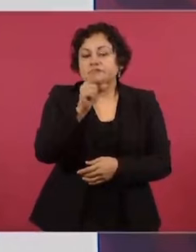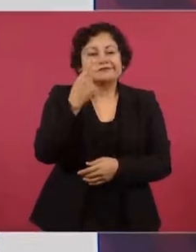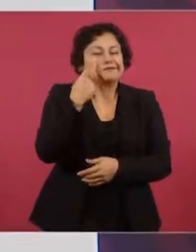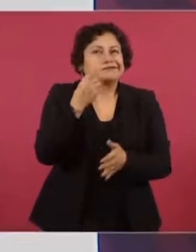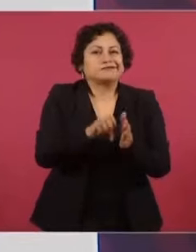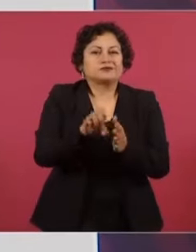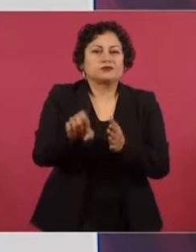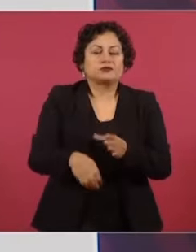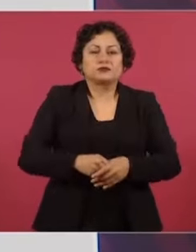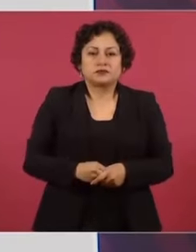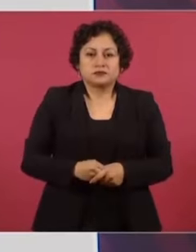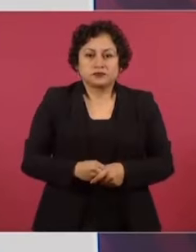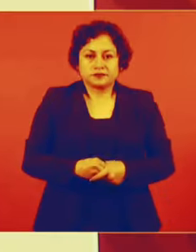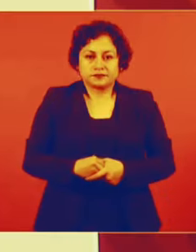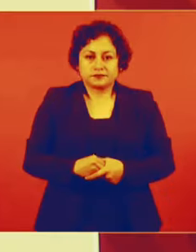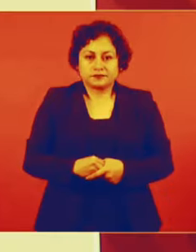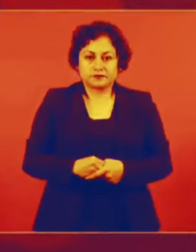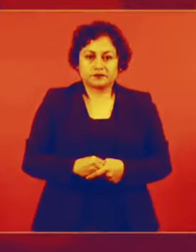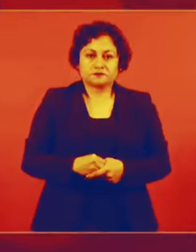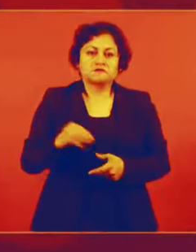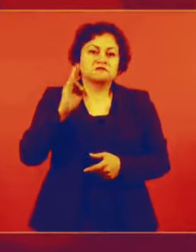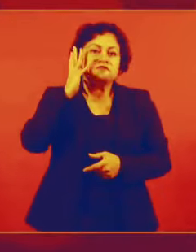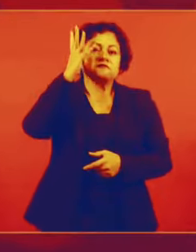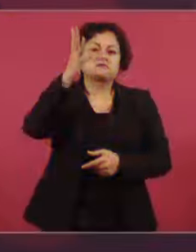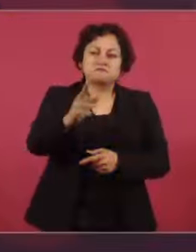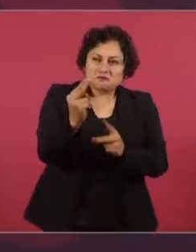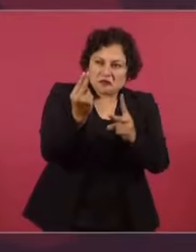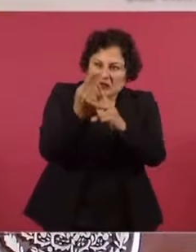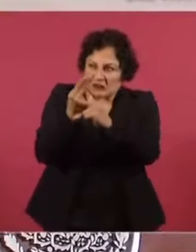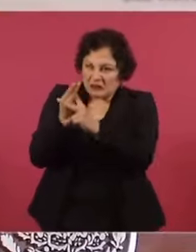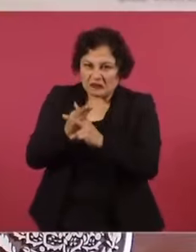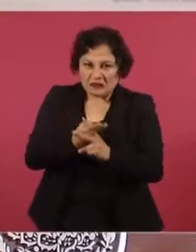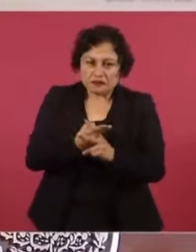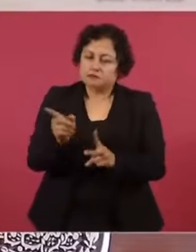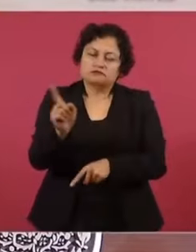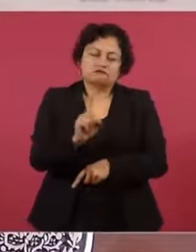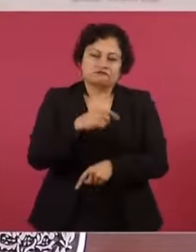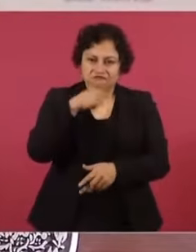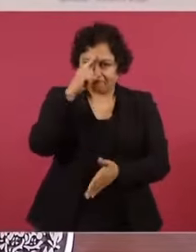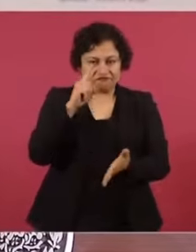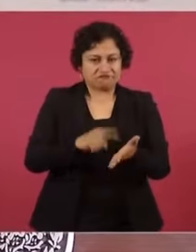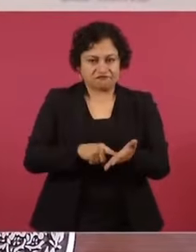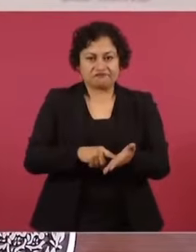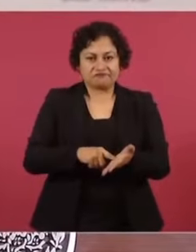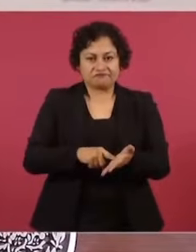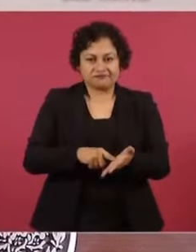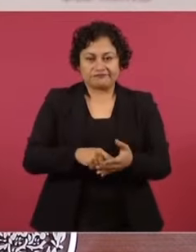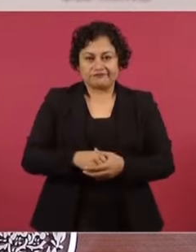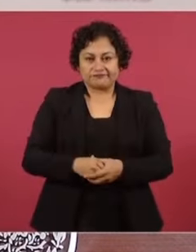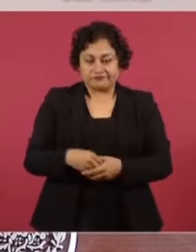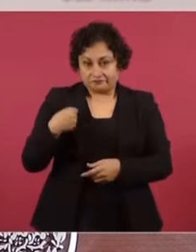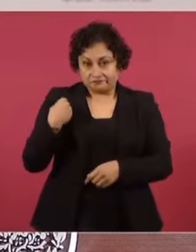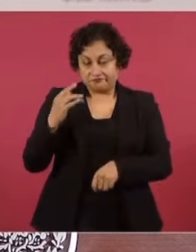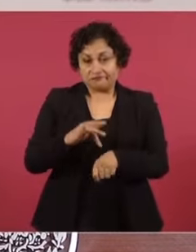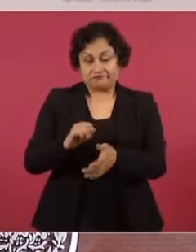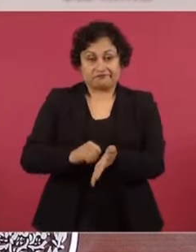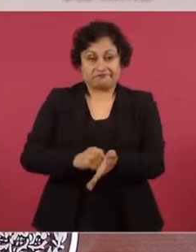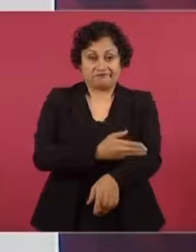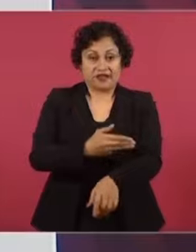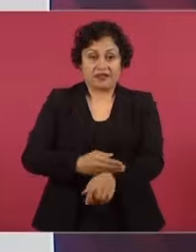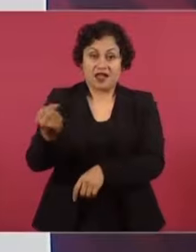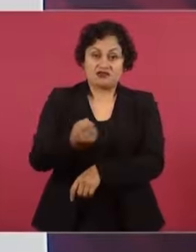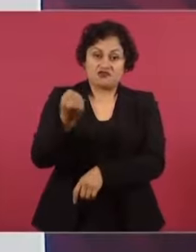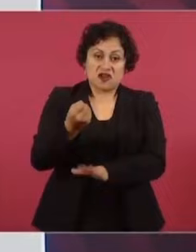el que vayan a ha asesinatos políticos como se dieron en un tiempo toc toc